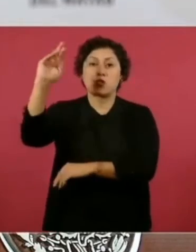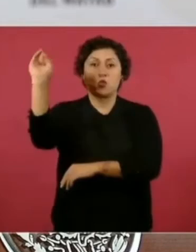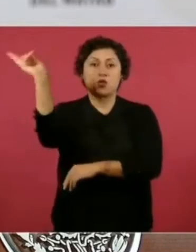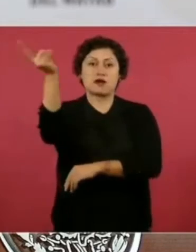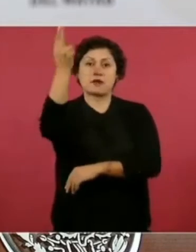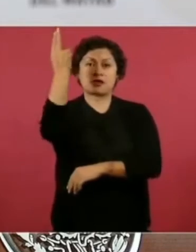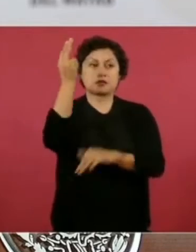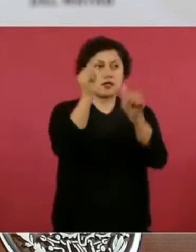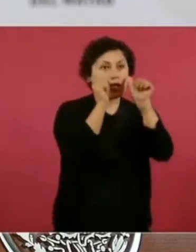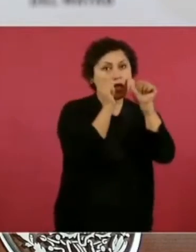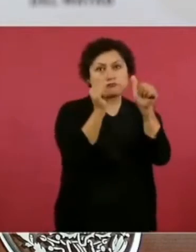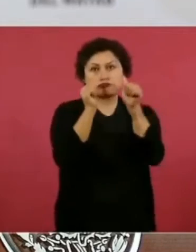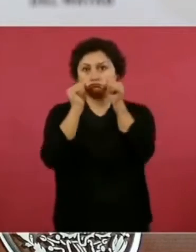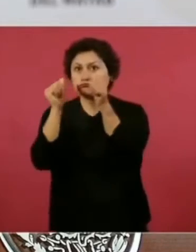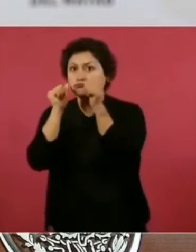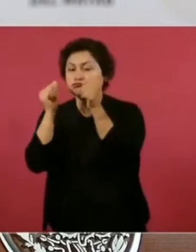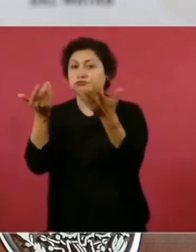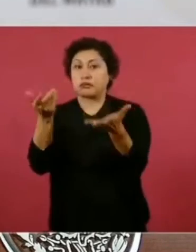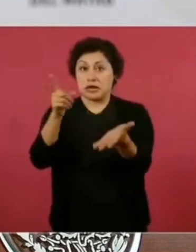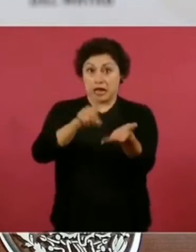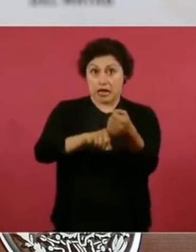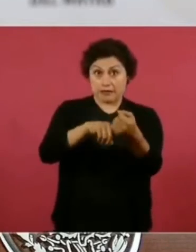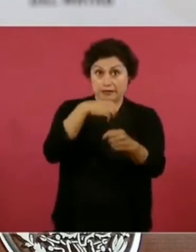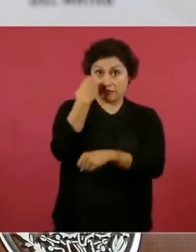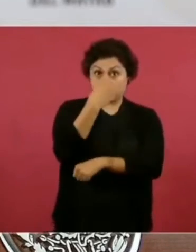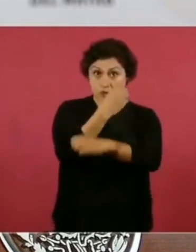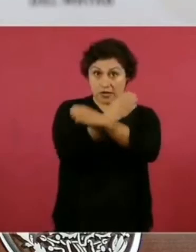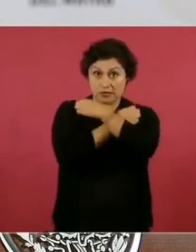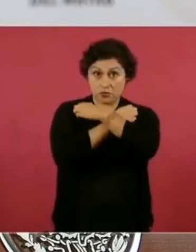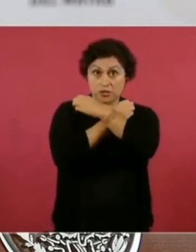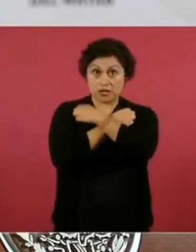Se redujo la deserción escolar.